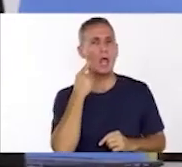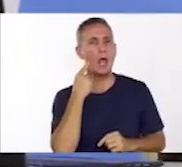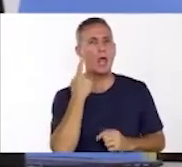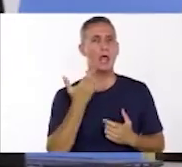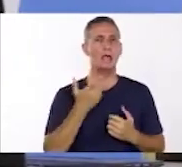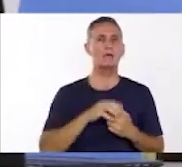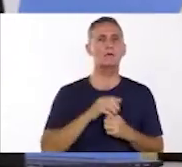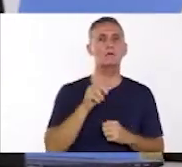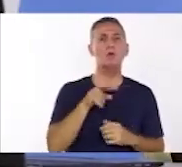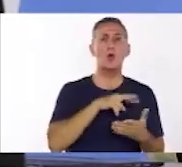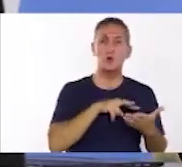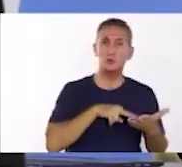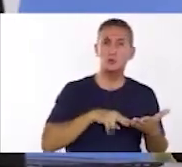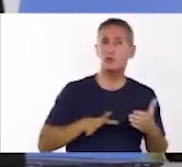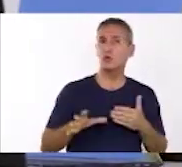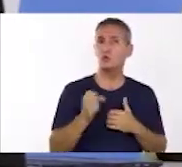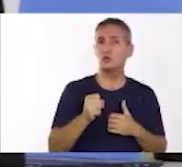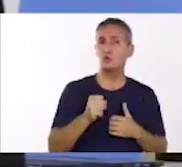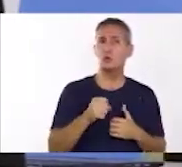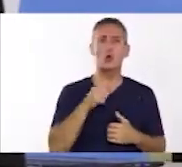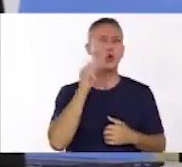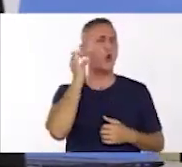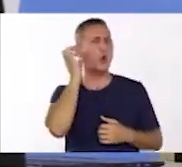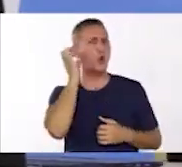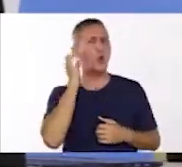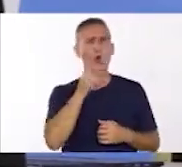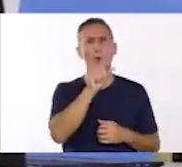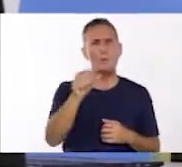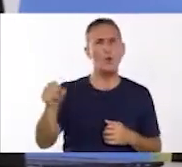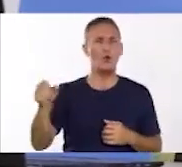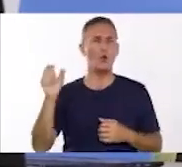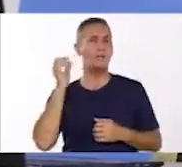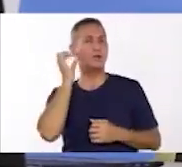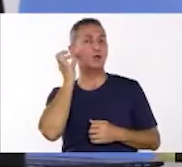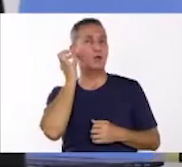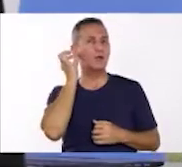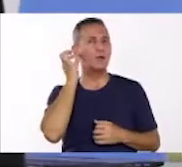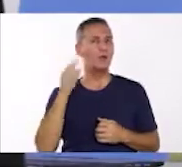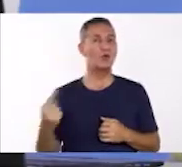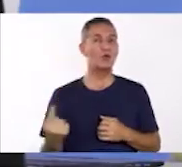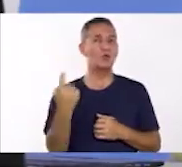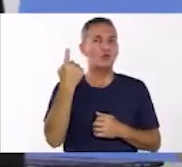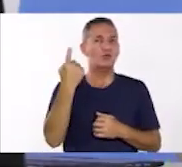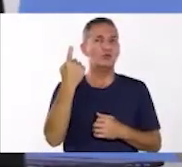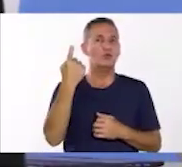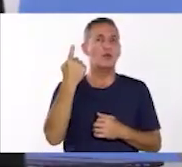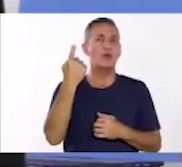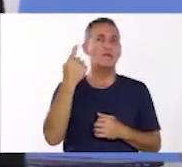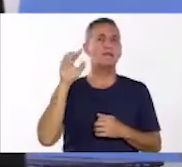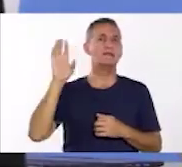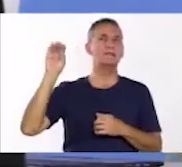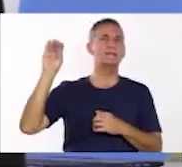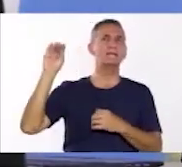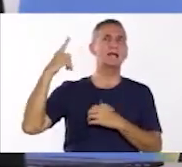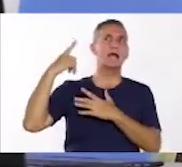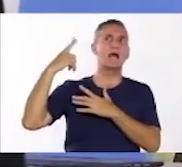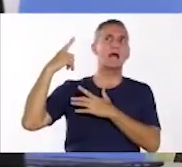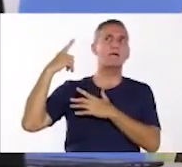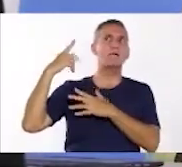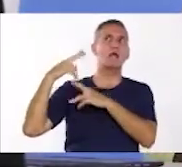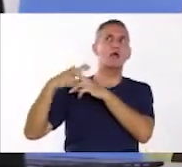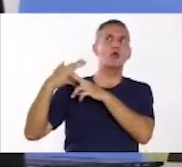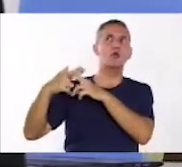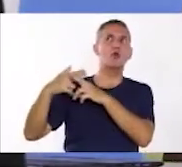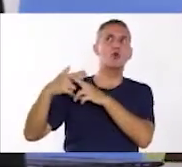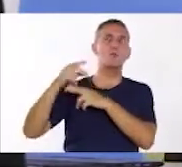cuando lo estén leyendo, que todas van a ser mujeres. Todos estos personajes van a ser mujeres. Solamente hay referido Pepe el